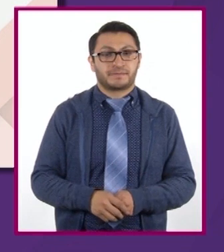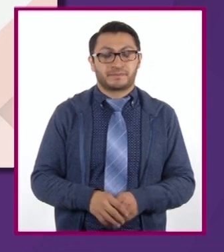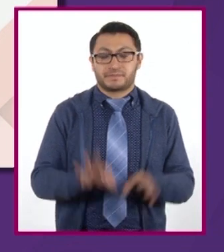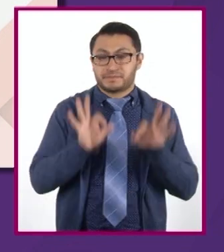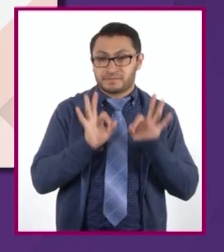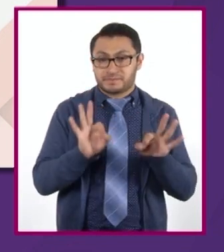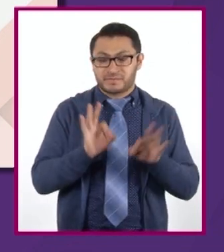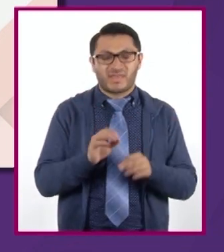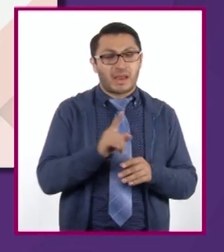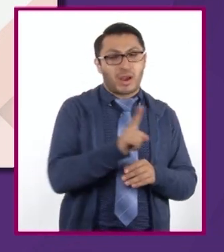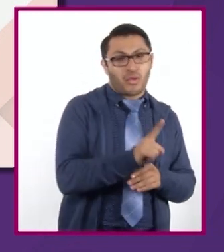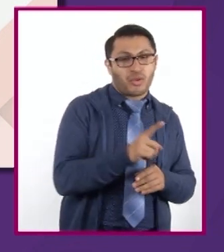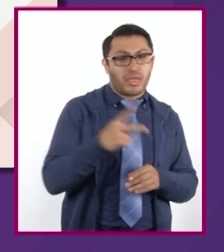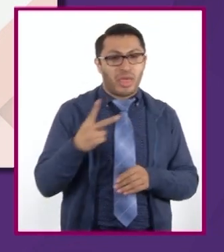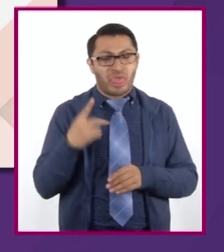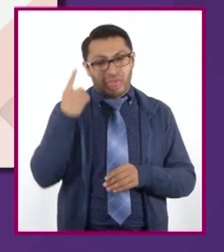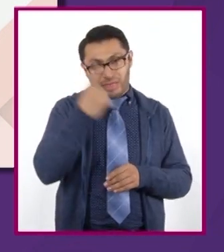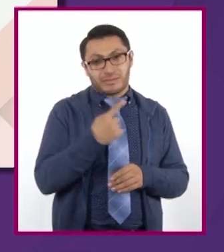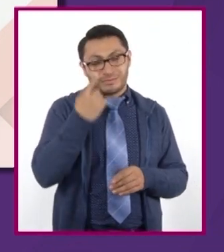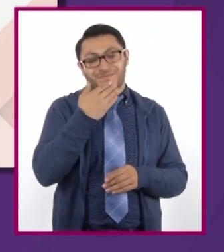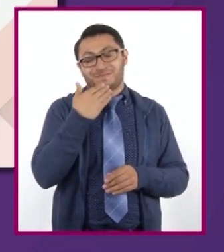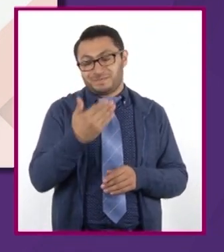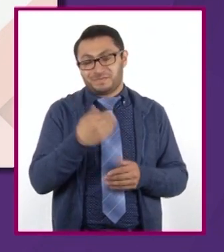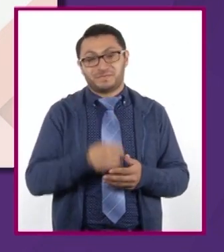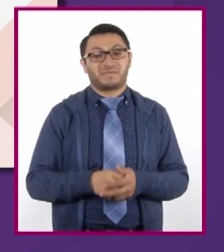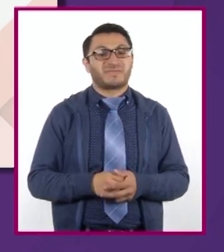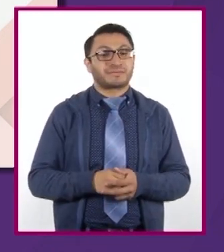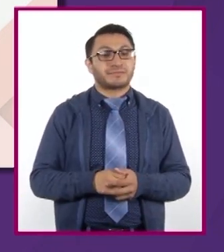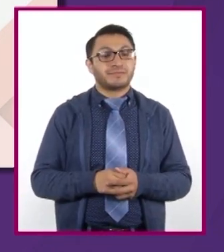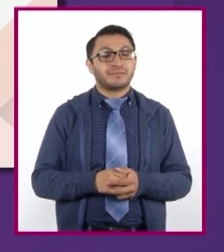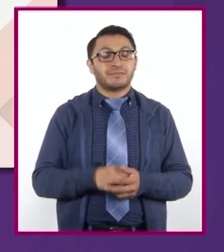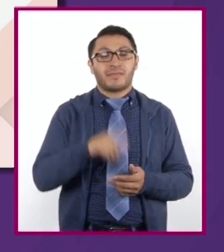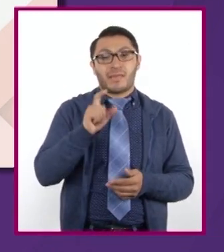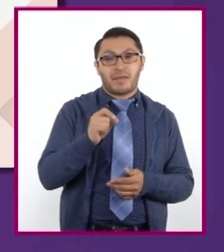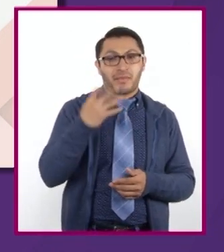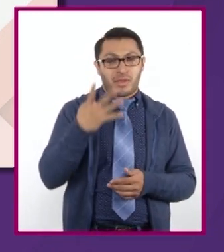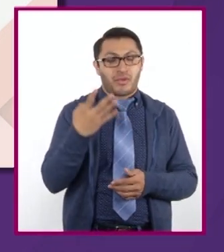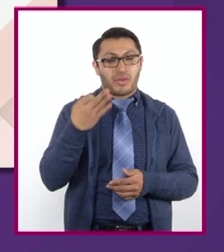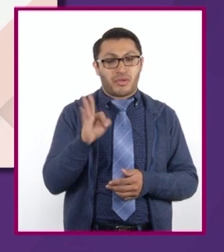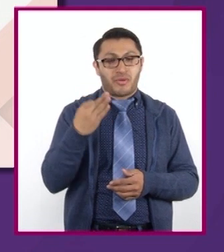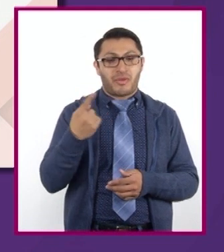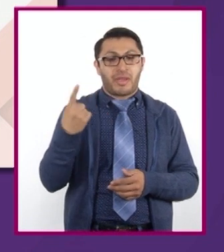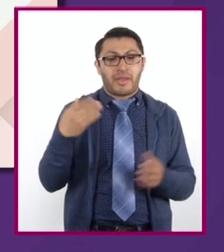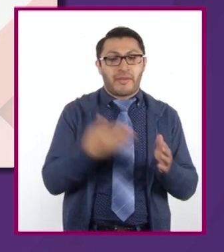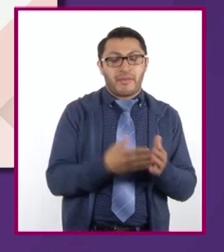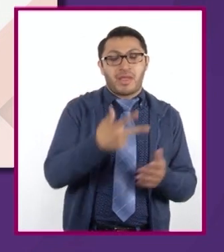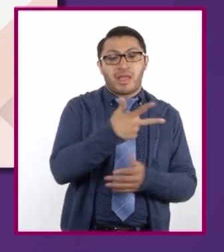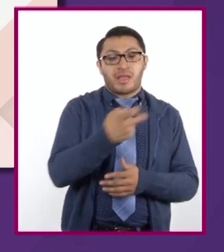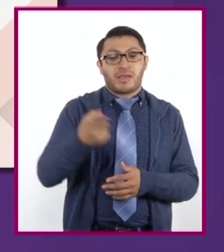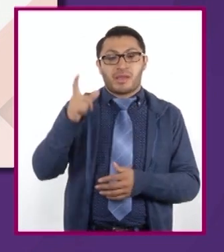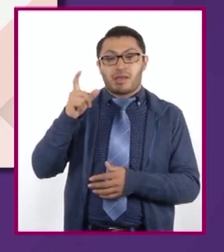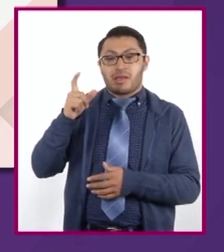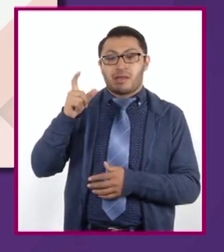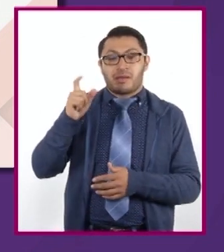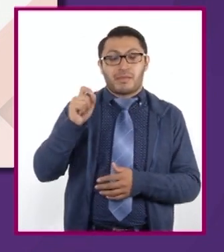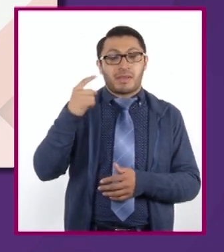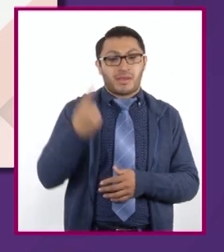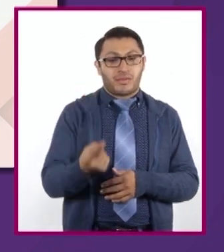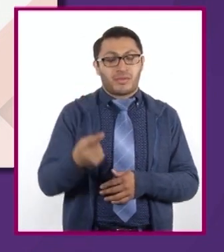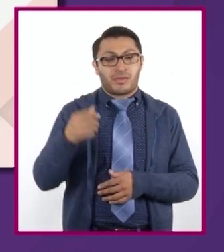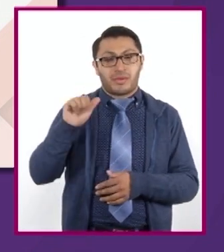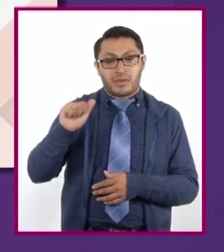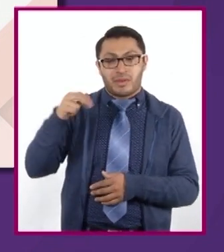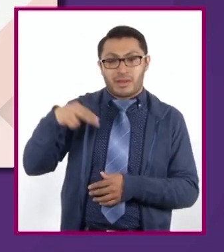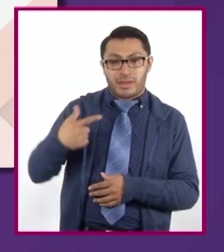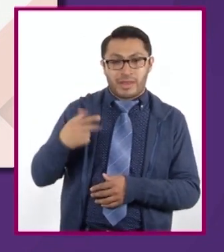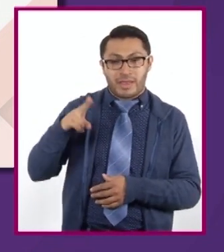Muy bien, entre 1 o 2 horas. El 24 de febrero de 1821, Agustín